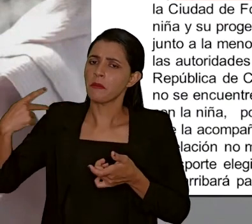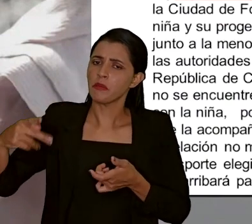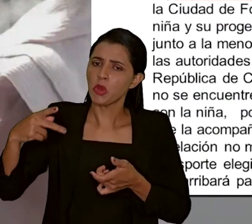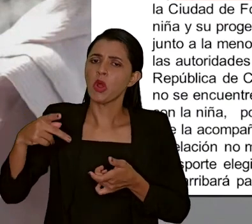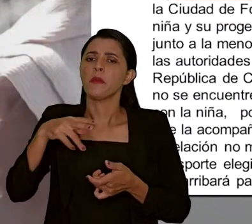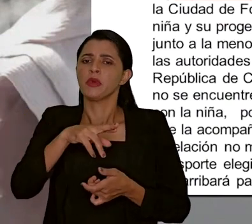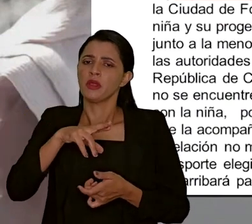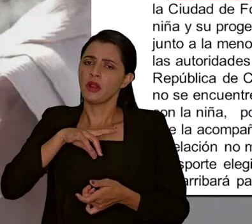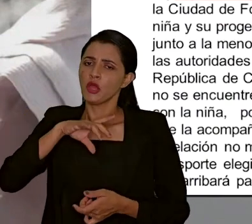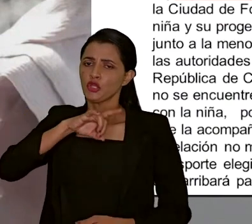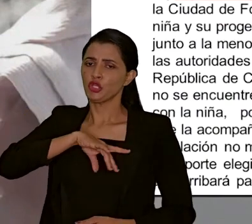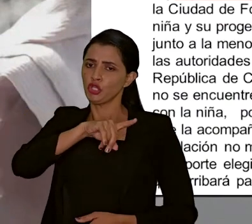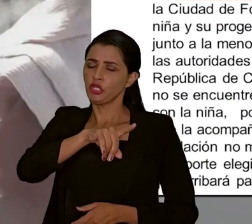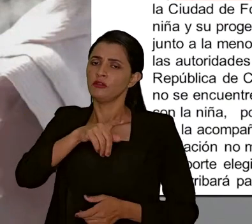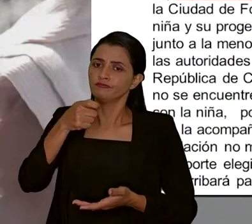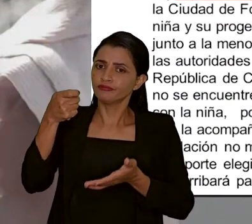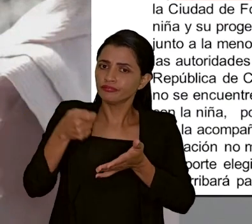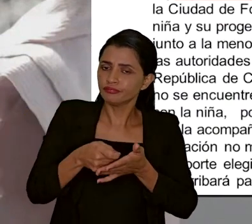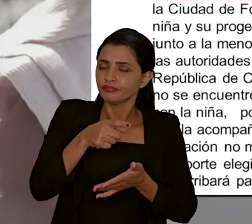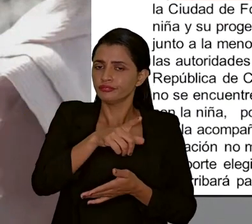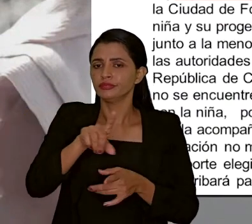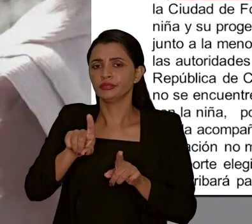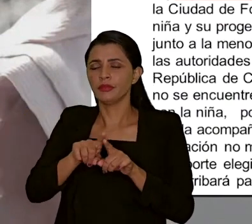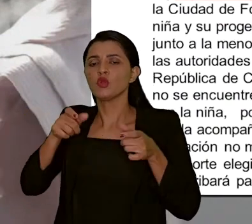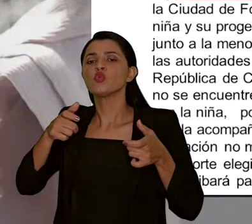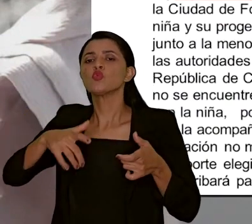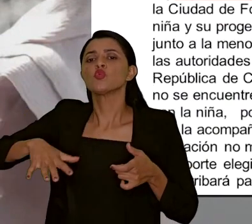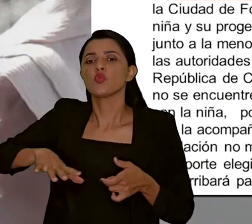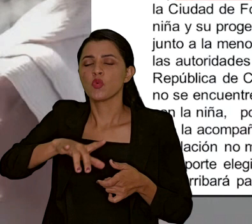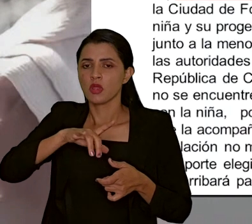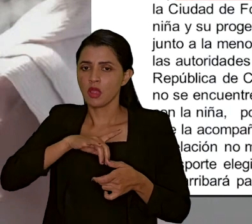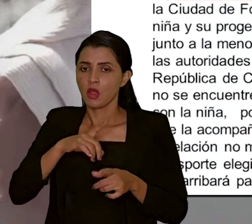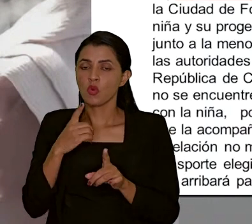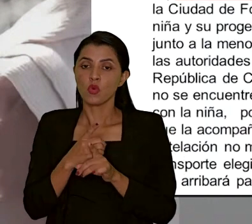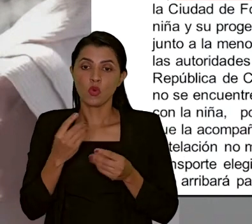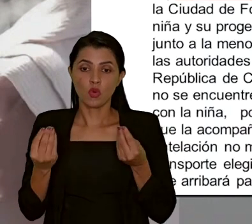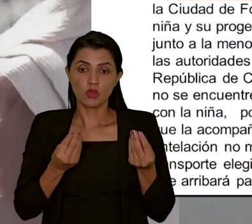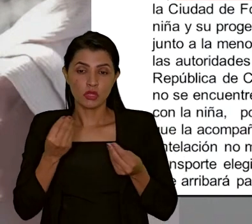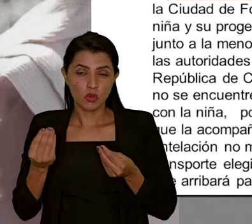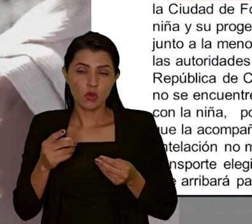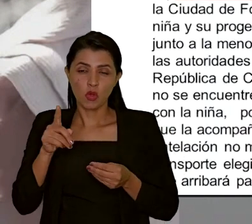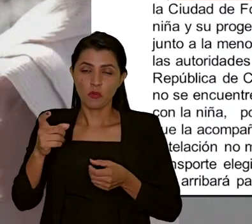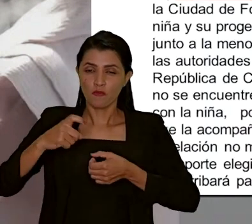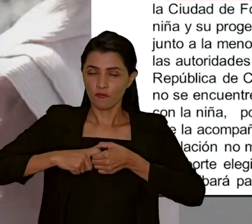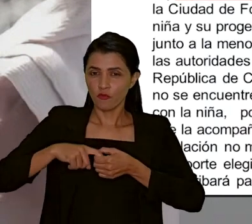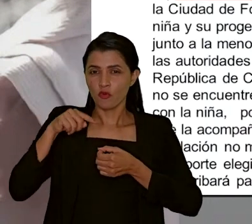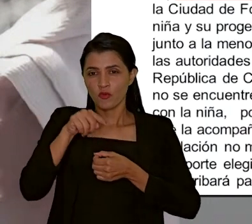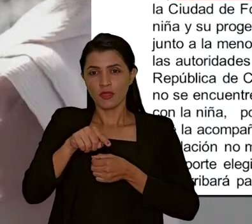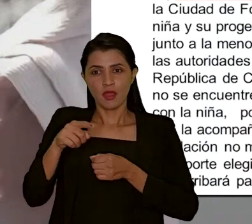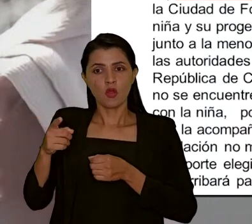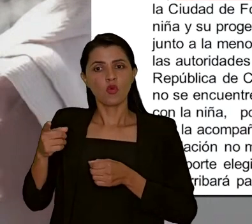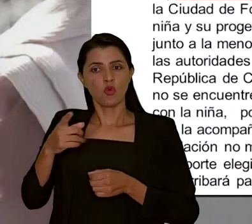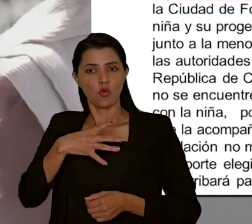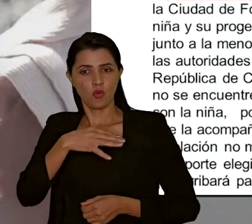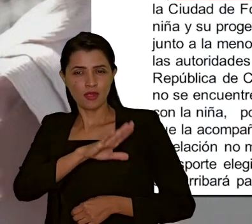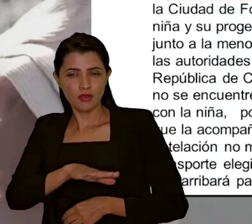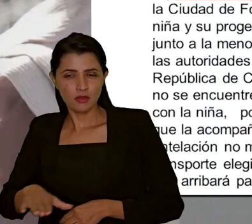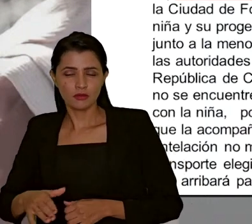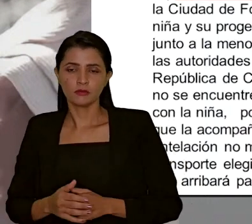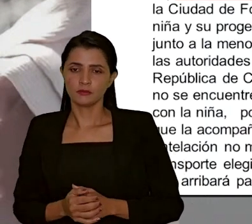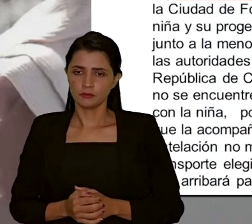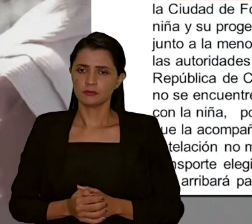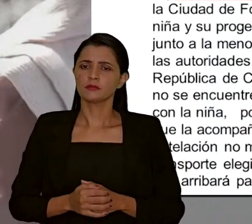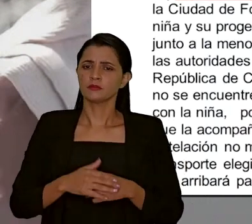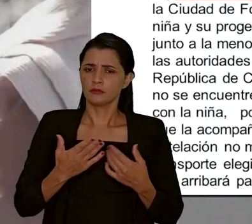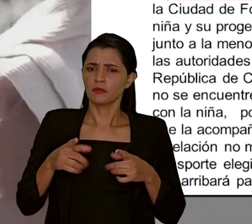caso de que la progenitora no se encuentre en condiciones de retornar a Chile con la niña, podrá designar un referente efectivo que la